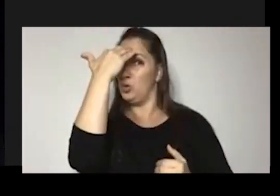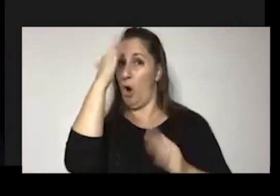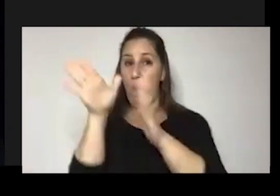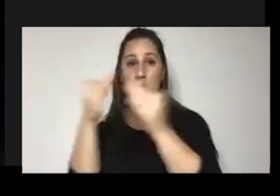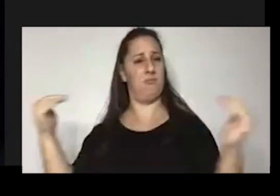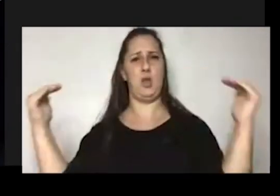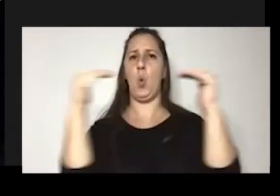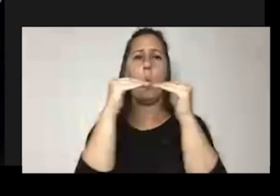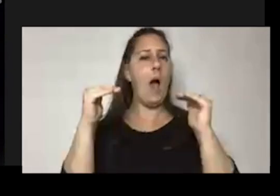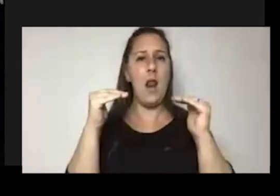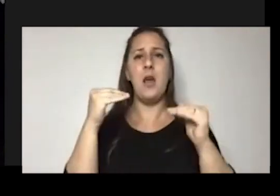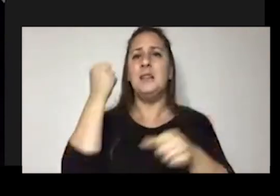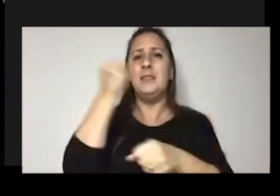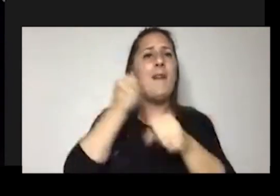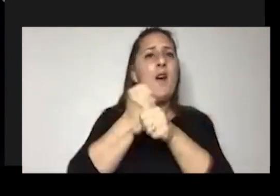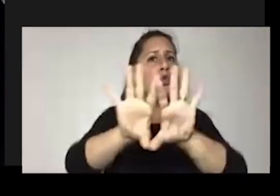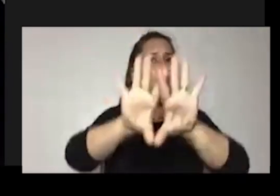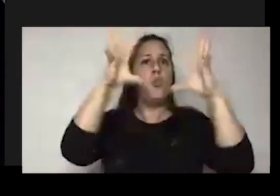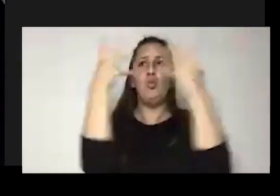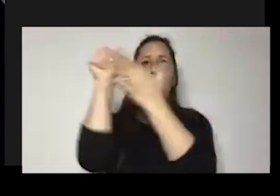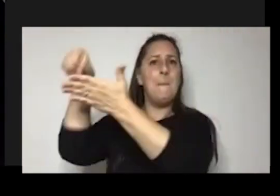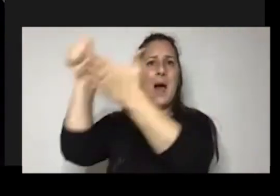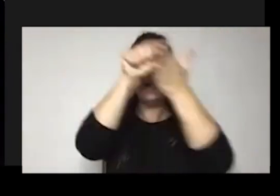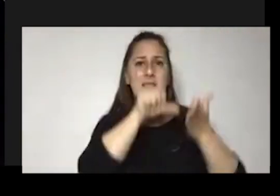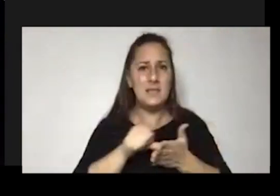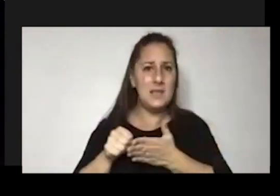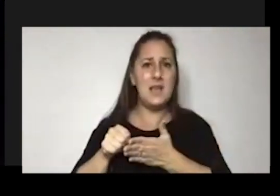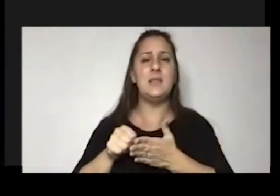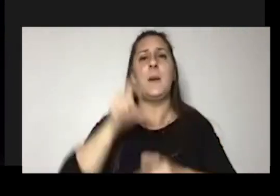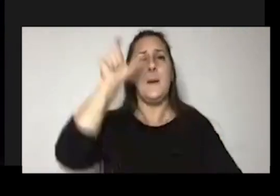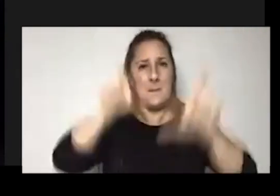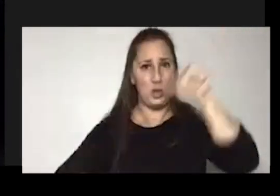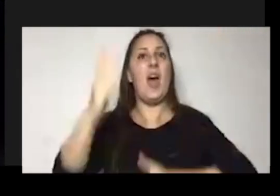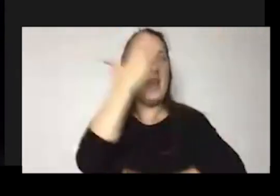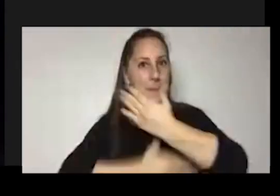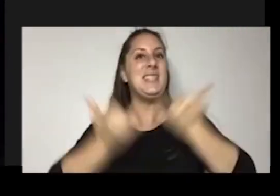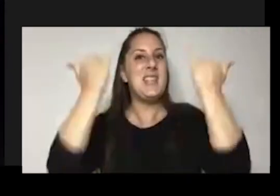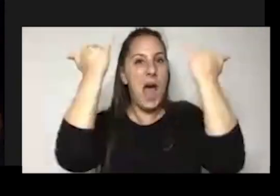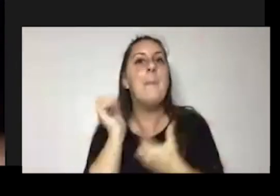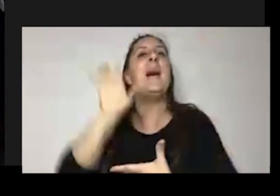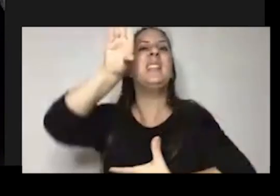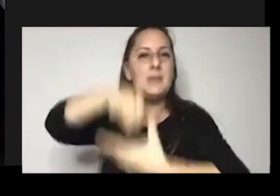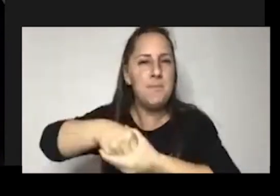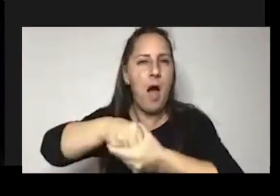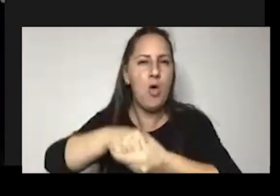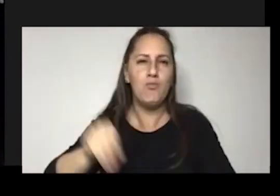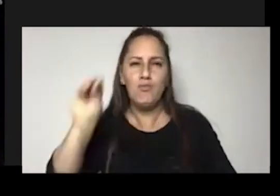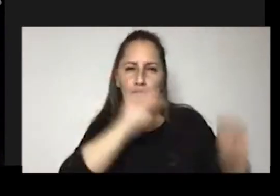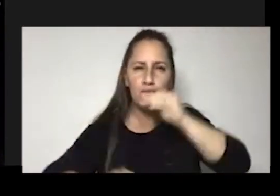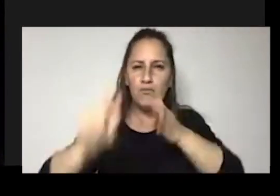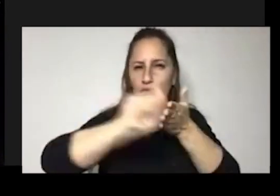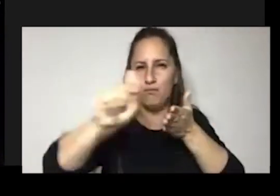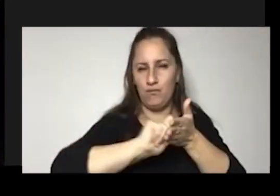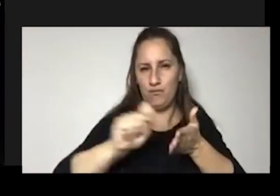trabajó internacionalmente con muchas personas con discapacidad que participaron en el armado. Fernando, bueno, ahora no está, pero él